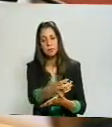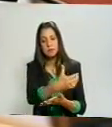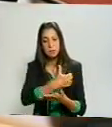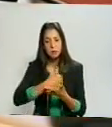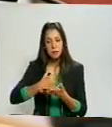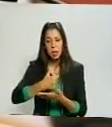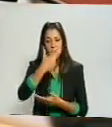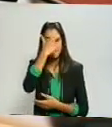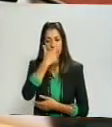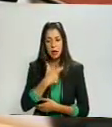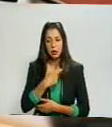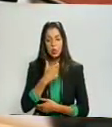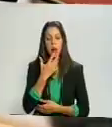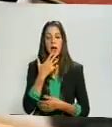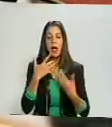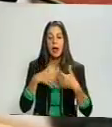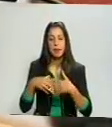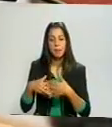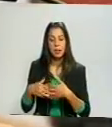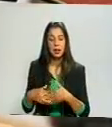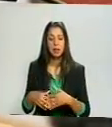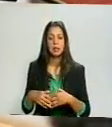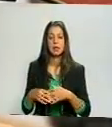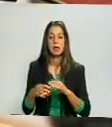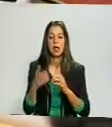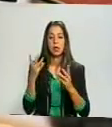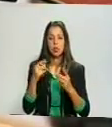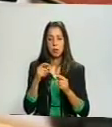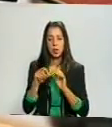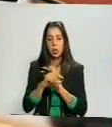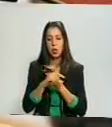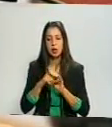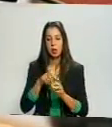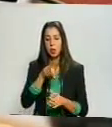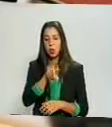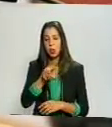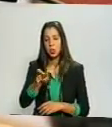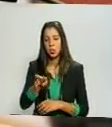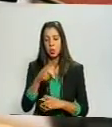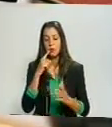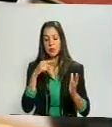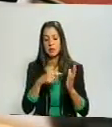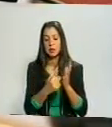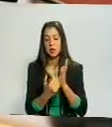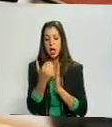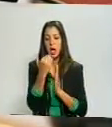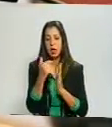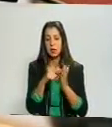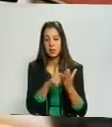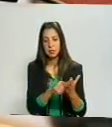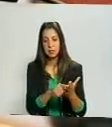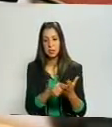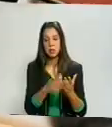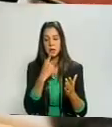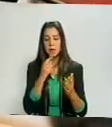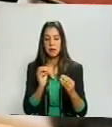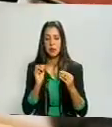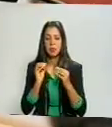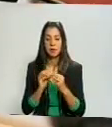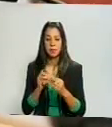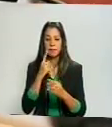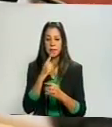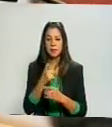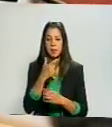sujetos señalados en los numerales 1 y 2 del artículo anterior se gravarán con base a lo dispuesto por